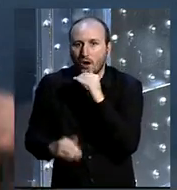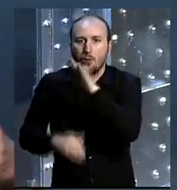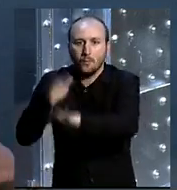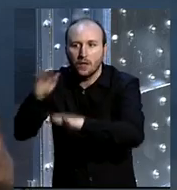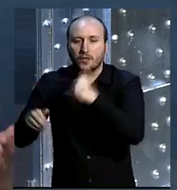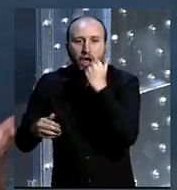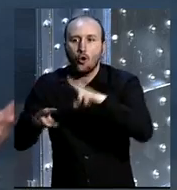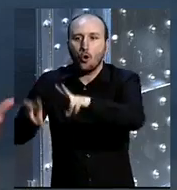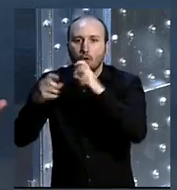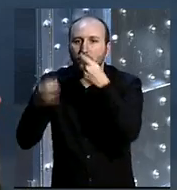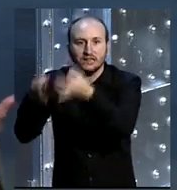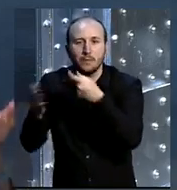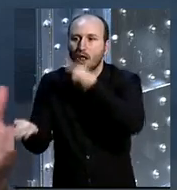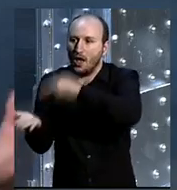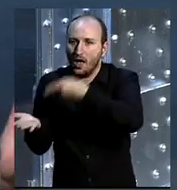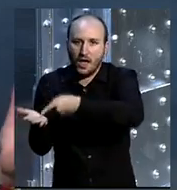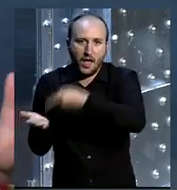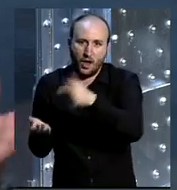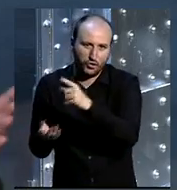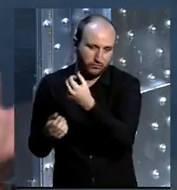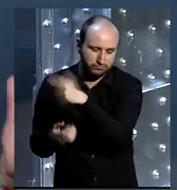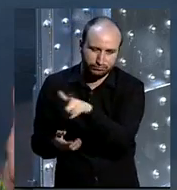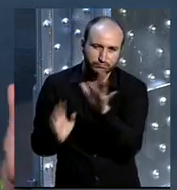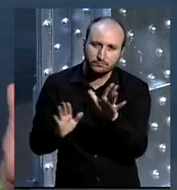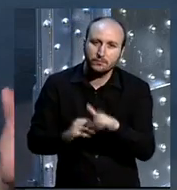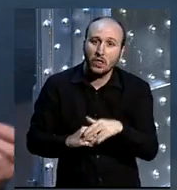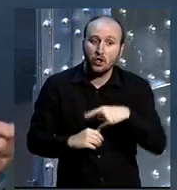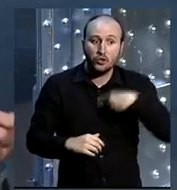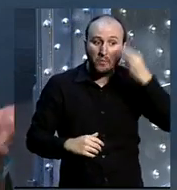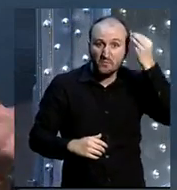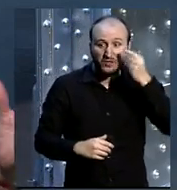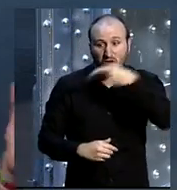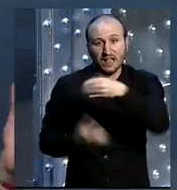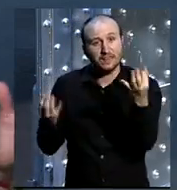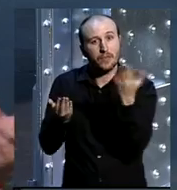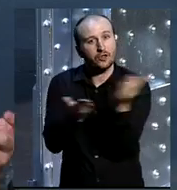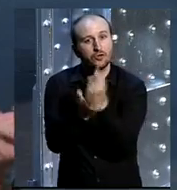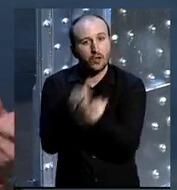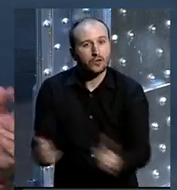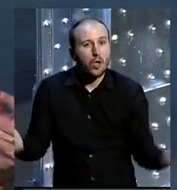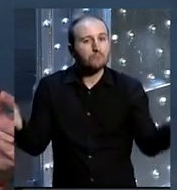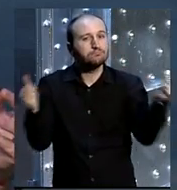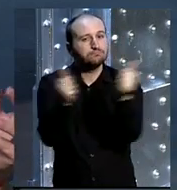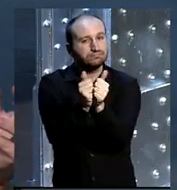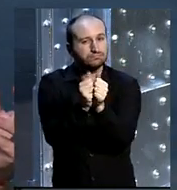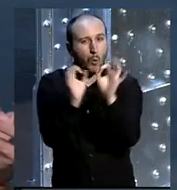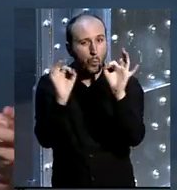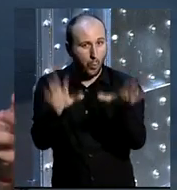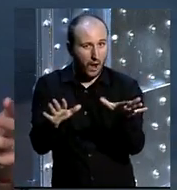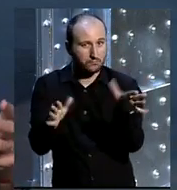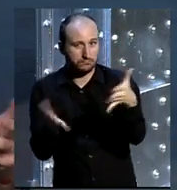cada desarrollo, etcétera. Yo creo que efectivamente ahí hay que encontrar un equilibrio, ¿no? Y si hay